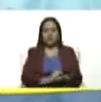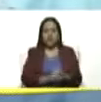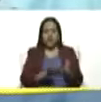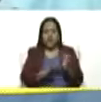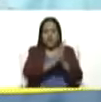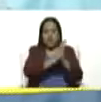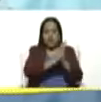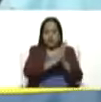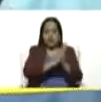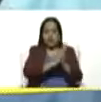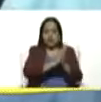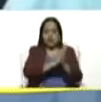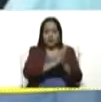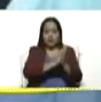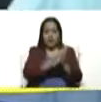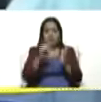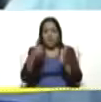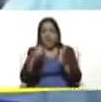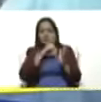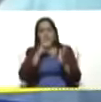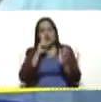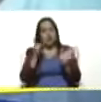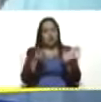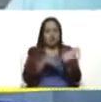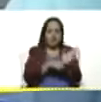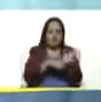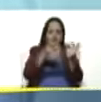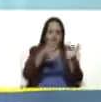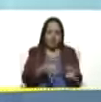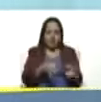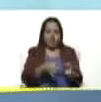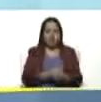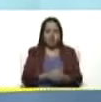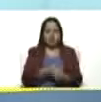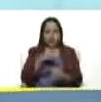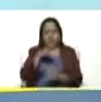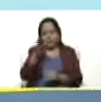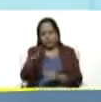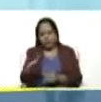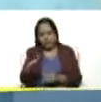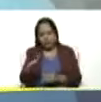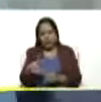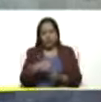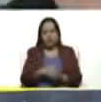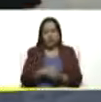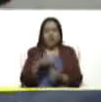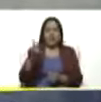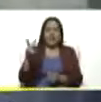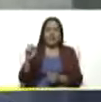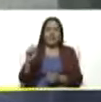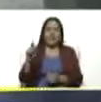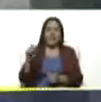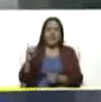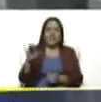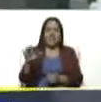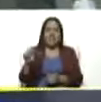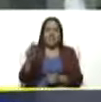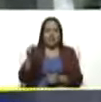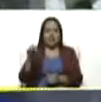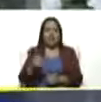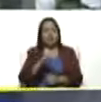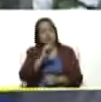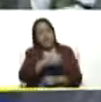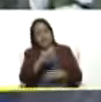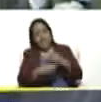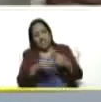santo. Le falta el título. Ir a recoger el título al Vaticano. Y hizo la tesis. Hizo la tesis durante 100